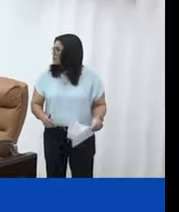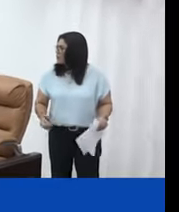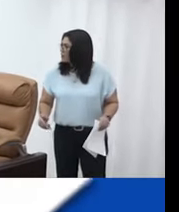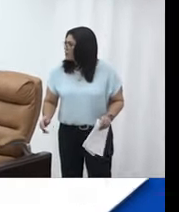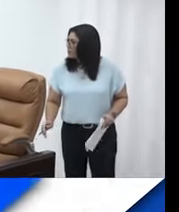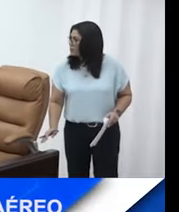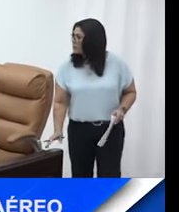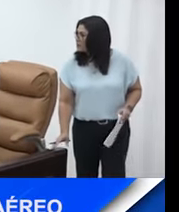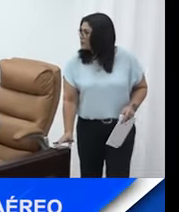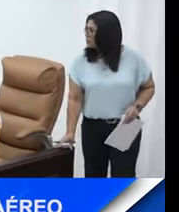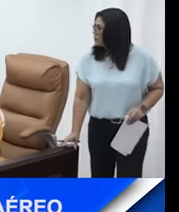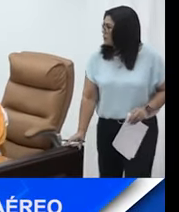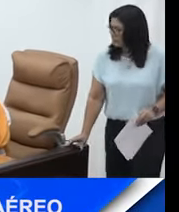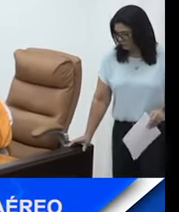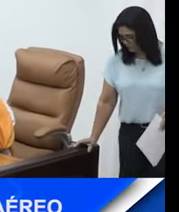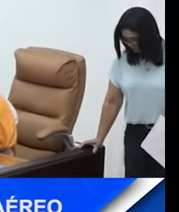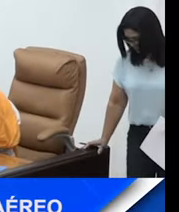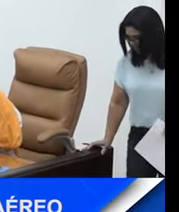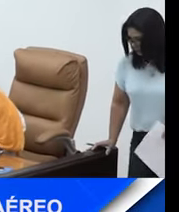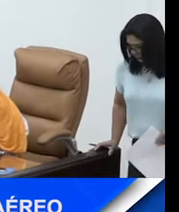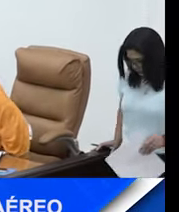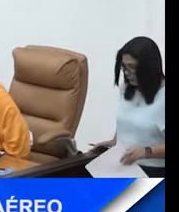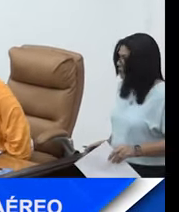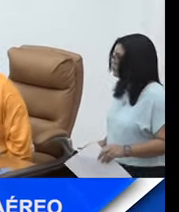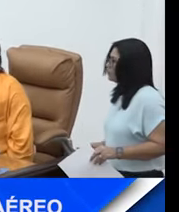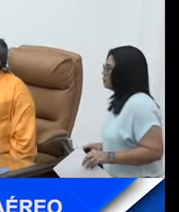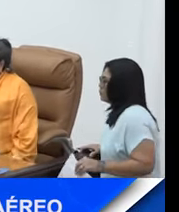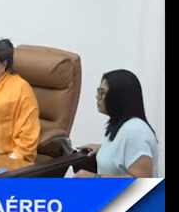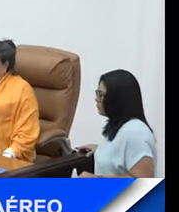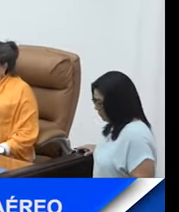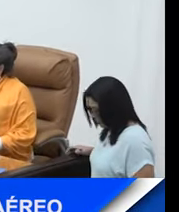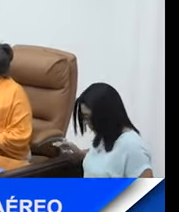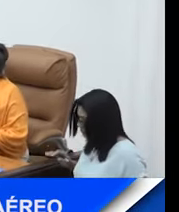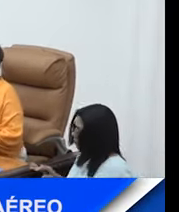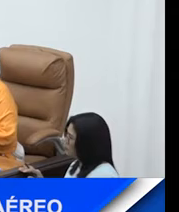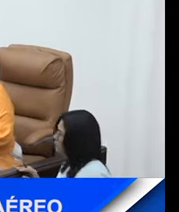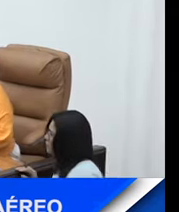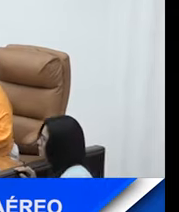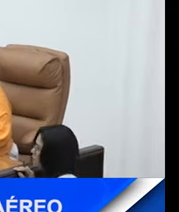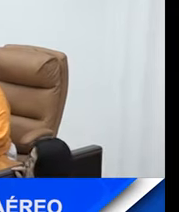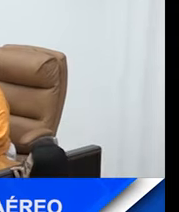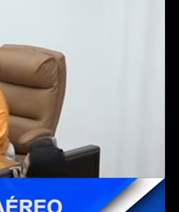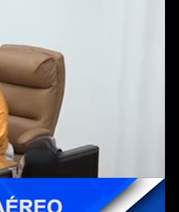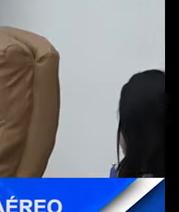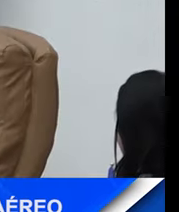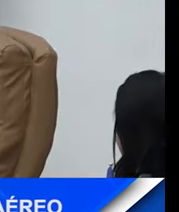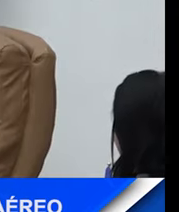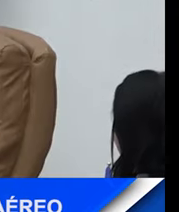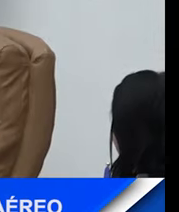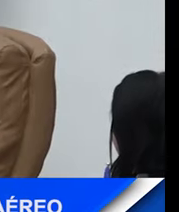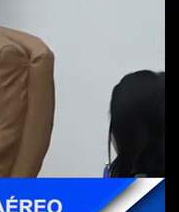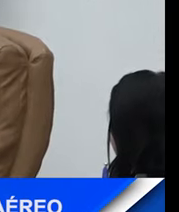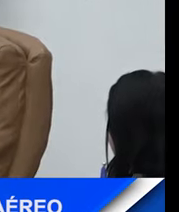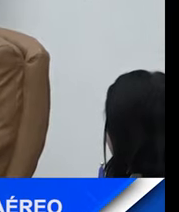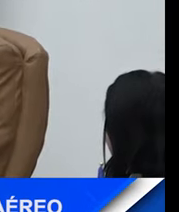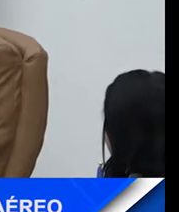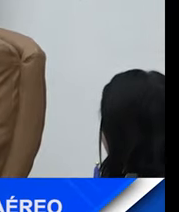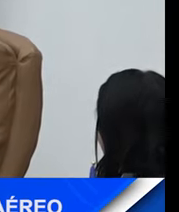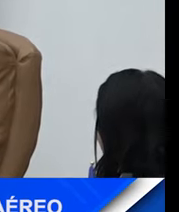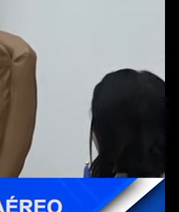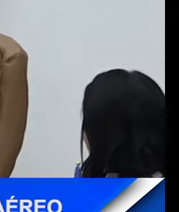El acuerdo tiene como objetivo establecer los servicios aéreos internacionales entre los territorios de las